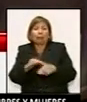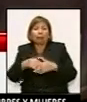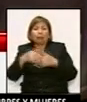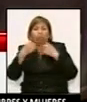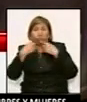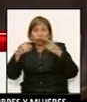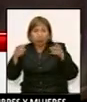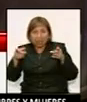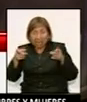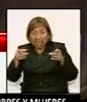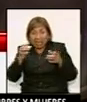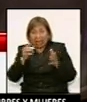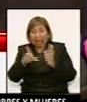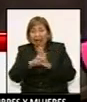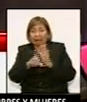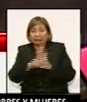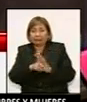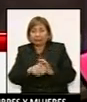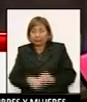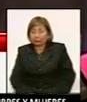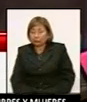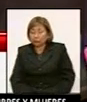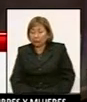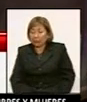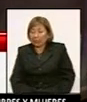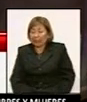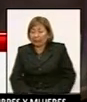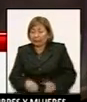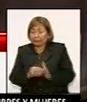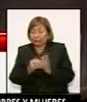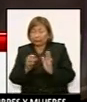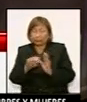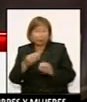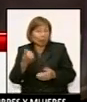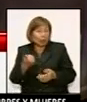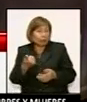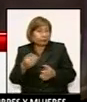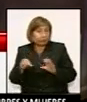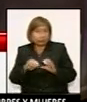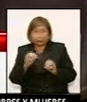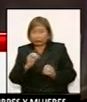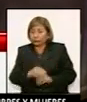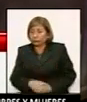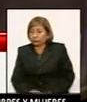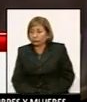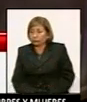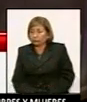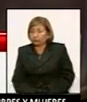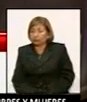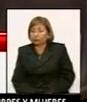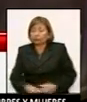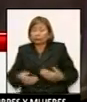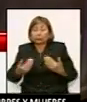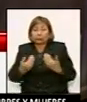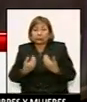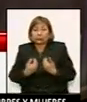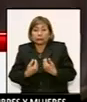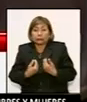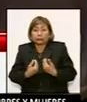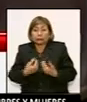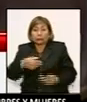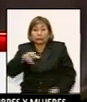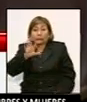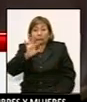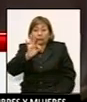publicación del reglamento de la ley, aprobará el referido cronograma. En otras palabras, el Poder Ejecutivo tendrá de aquí a 90